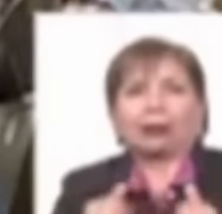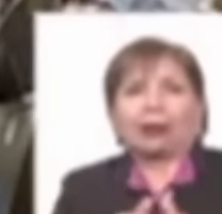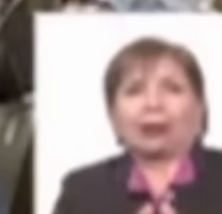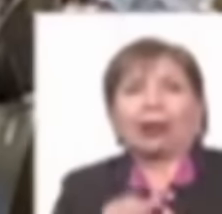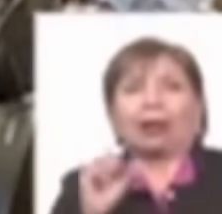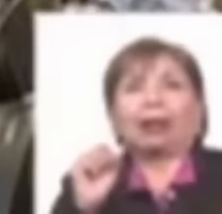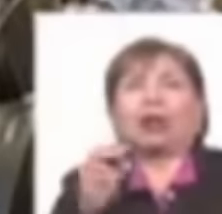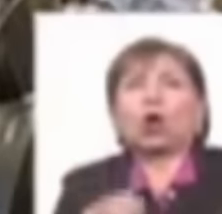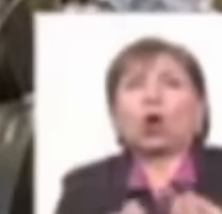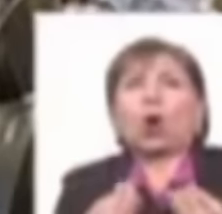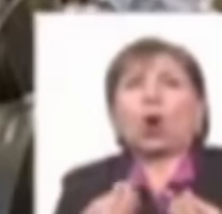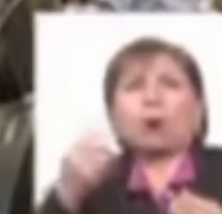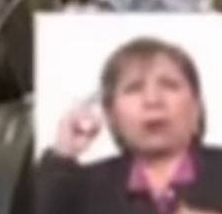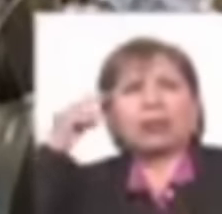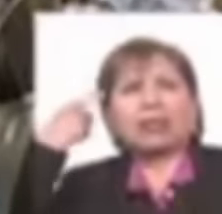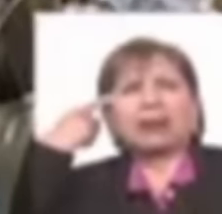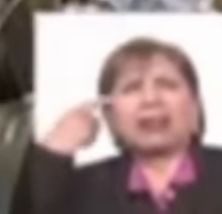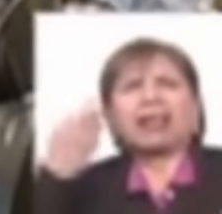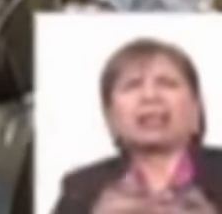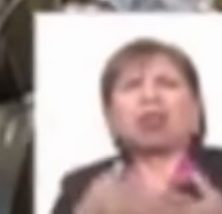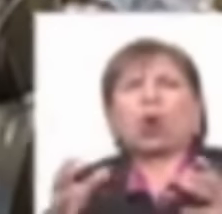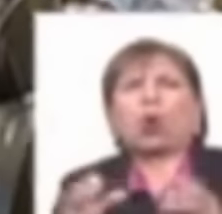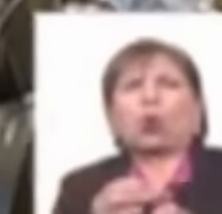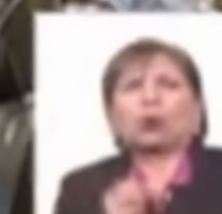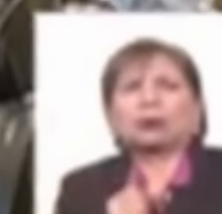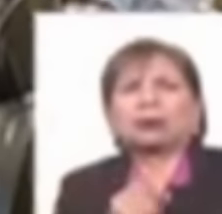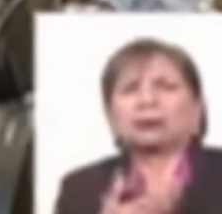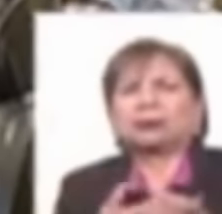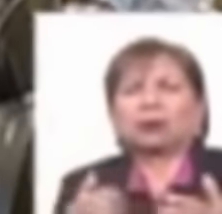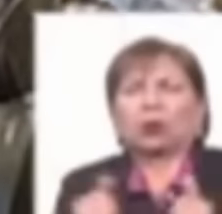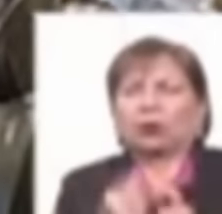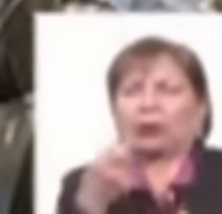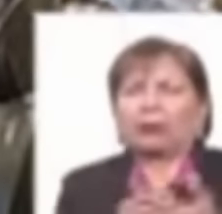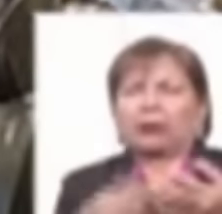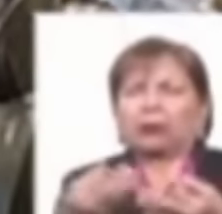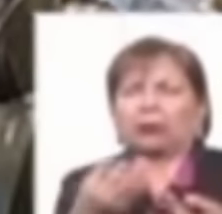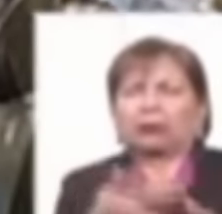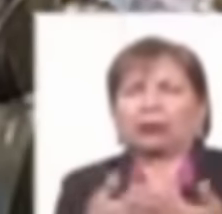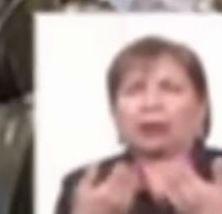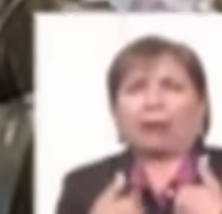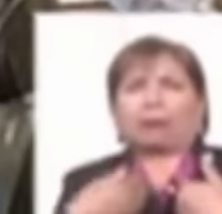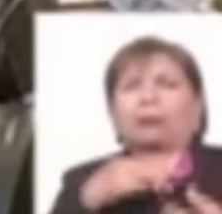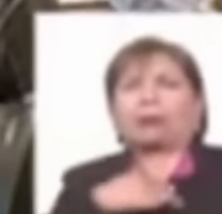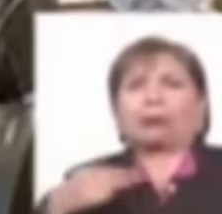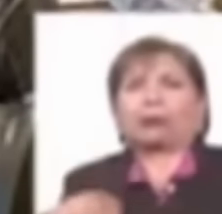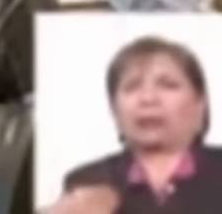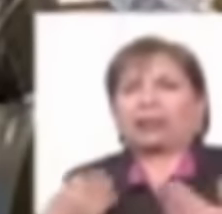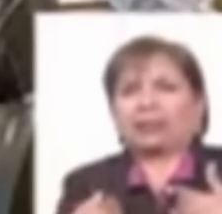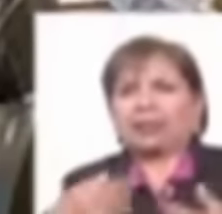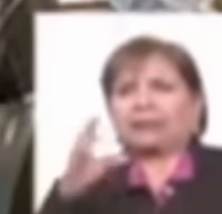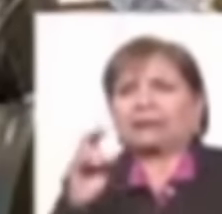servir es cómo deben interpretarse conjuntamente ambos presupuestos respecto del miembro de la Junta que